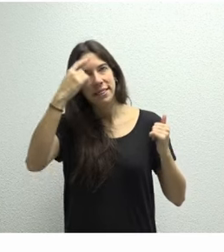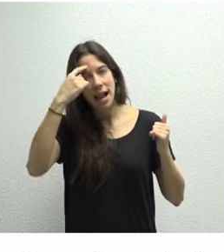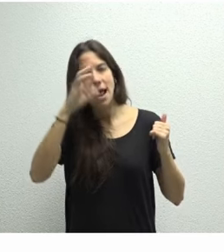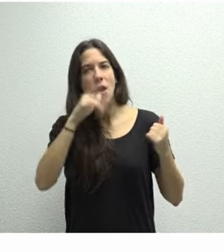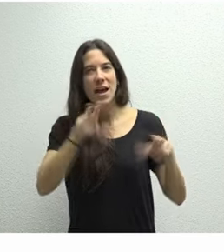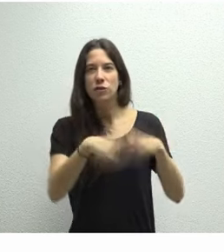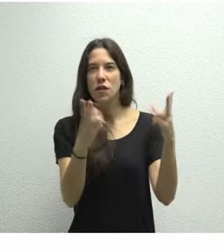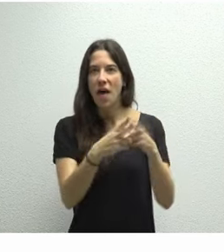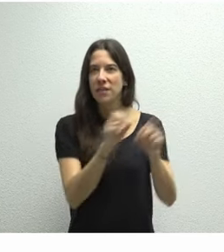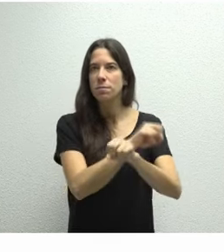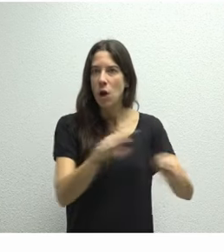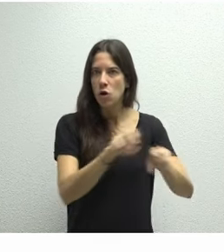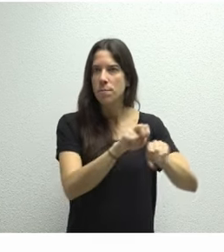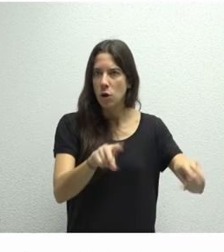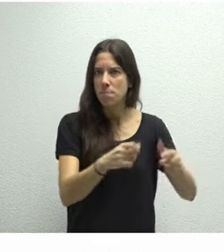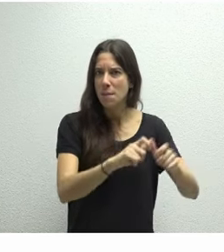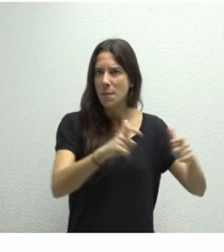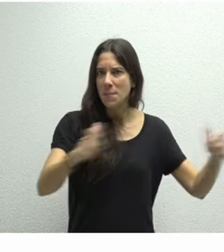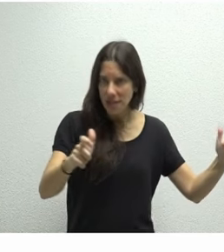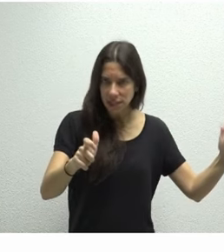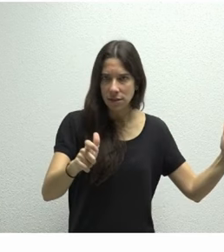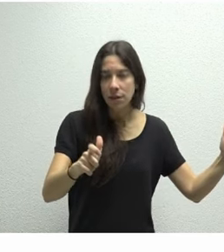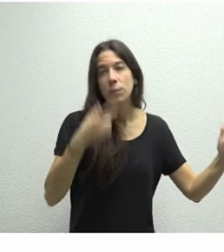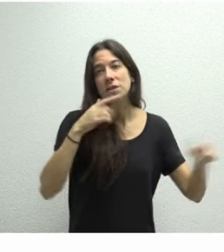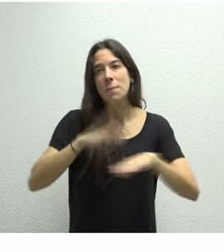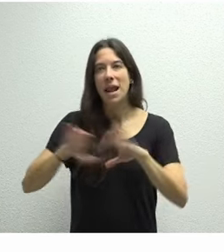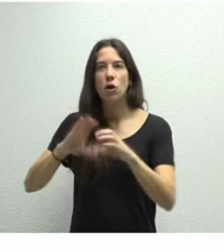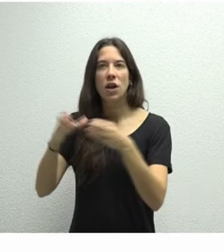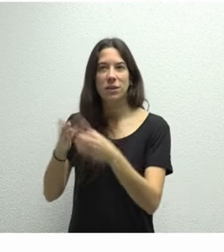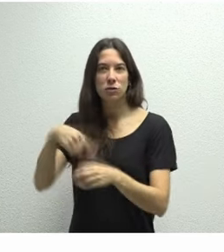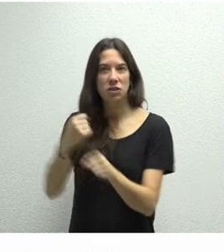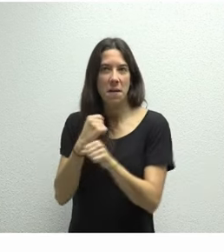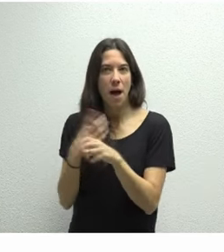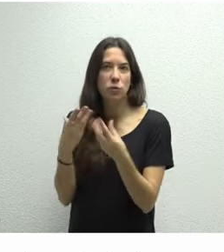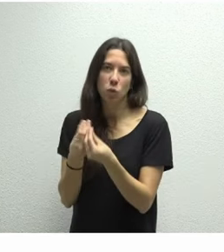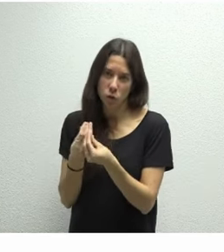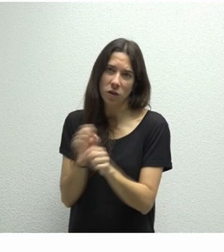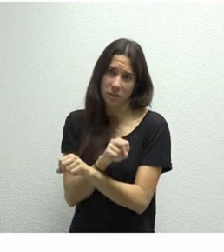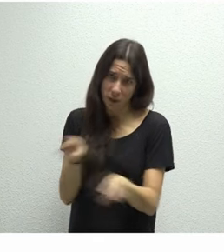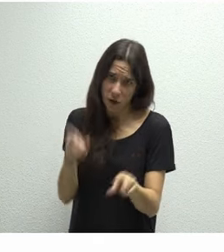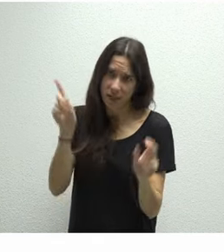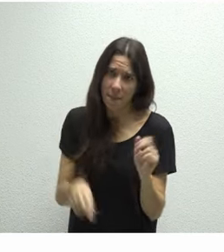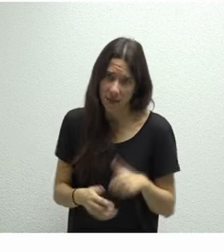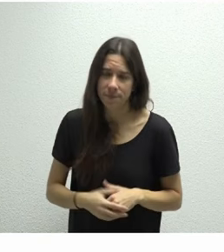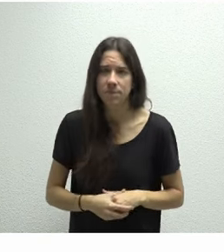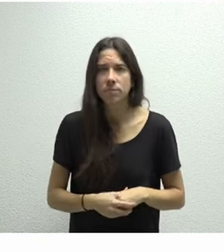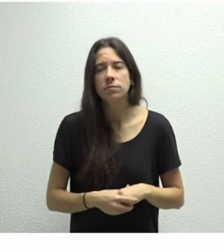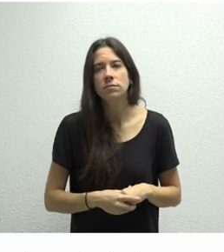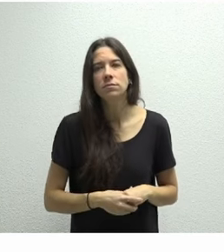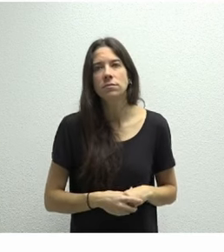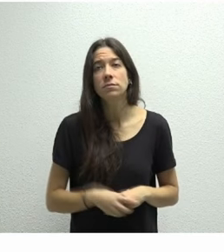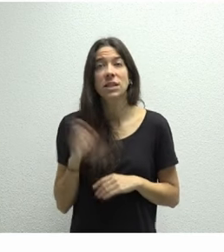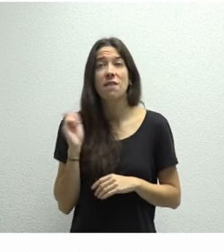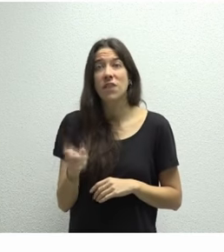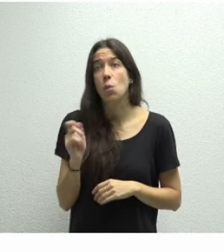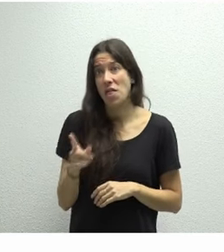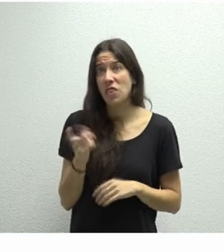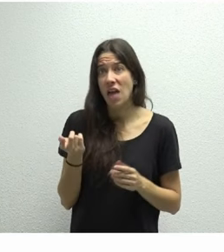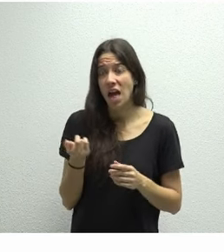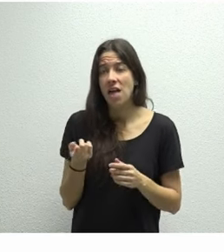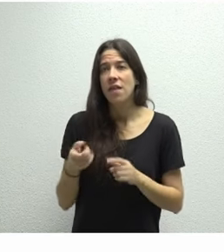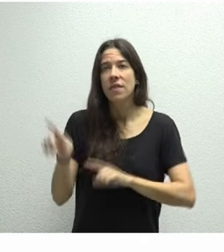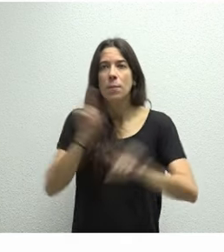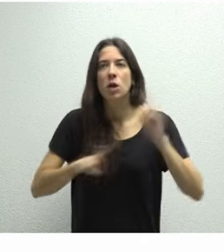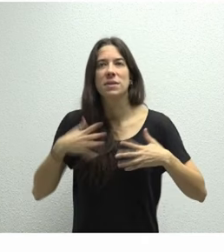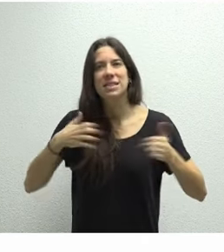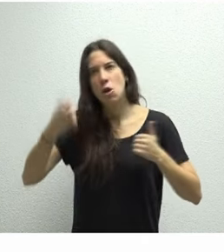sociedad Son son mayores para cualquiera Pues para el colectivo para el que trabajamos siempre son un poquito más la frecuencia de la que